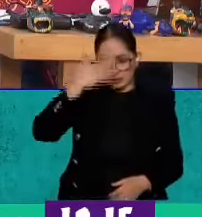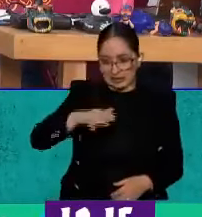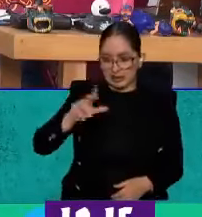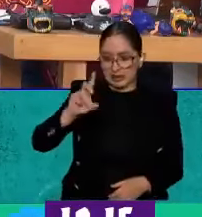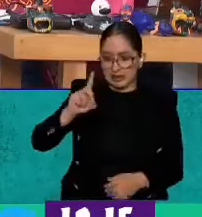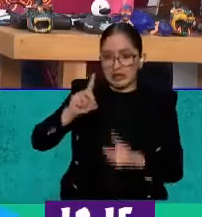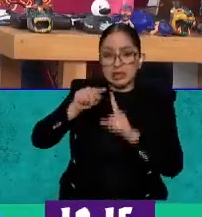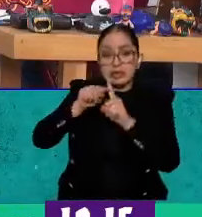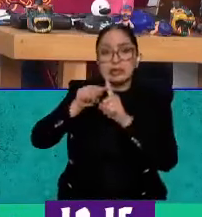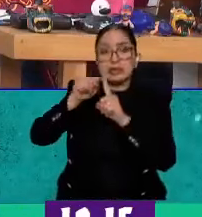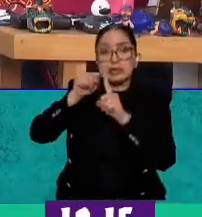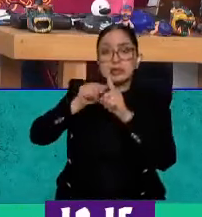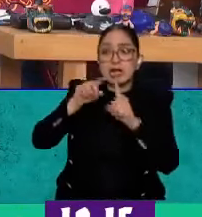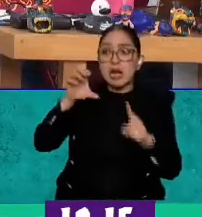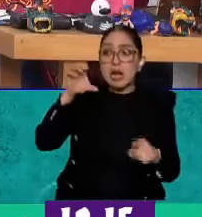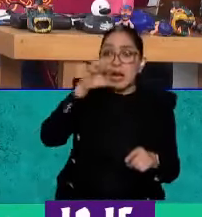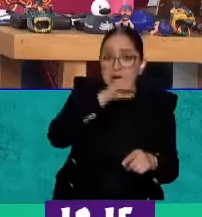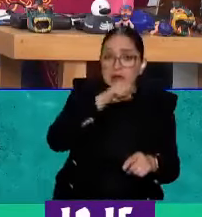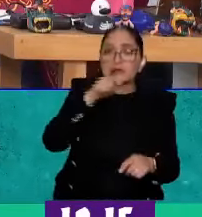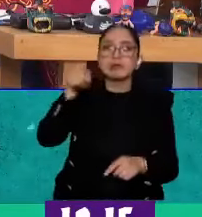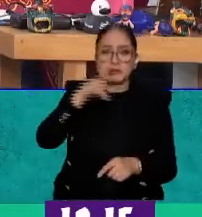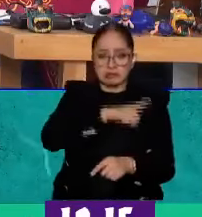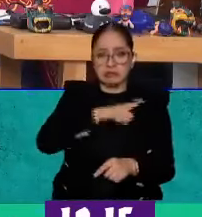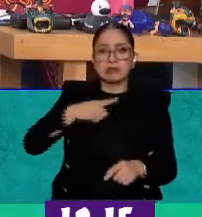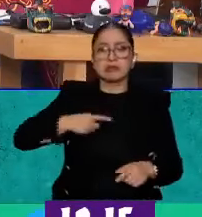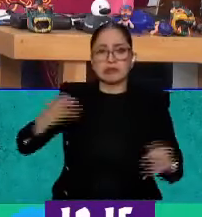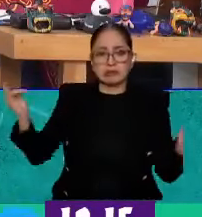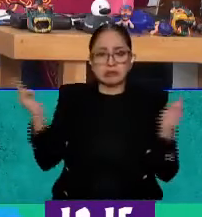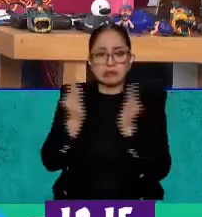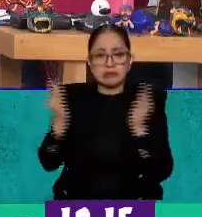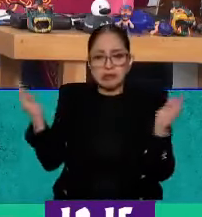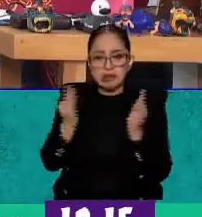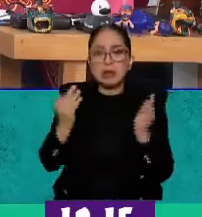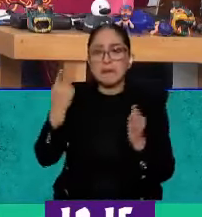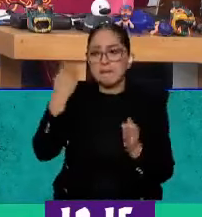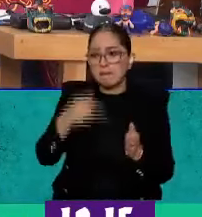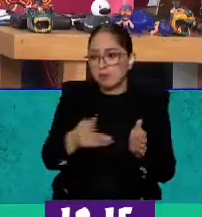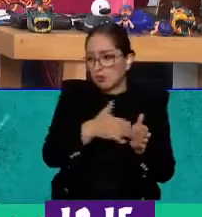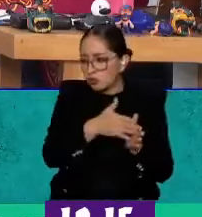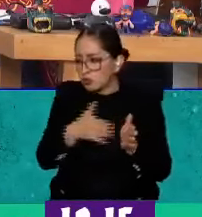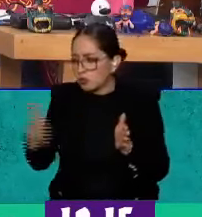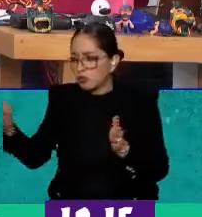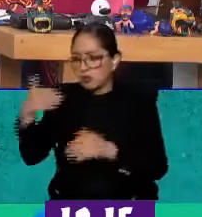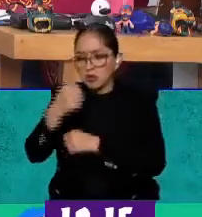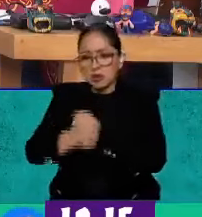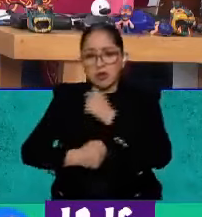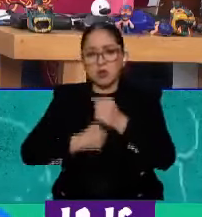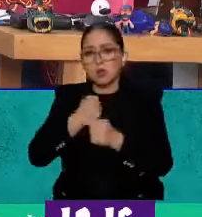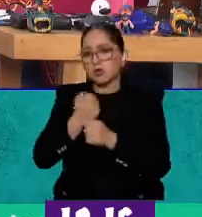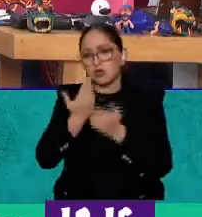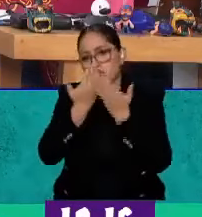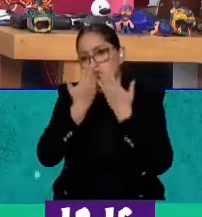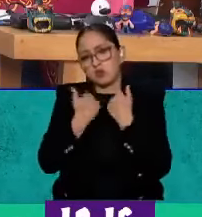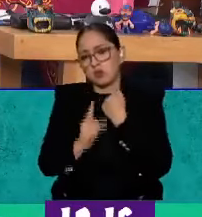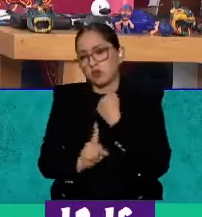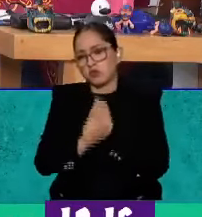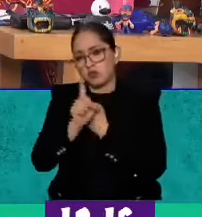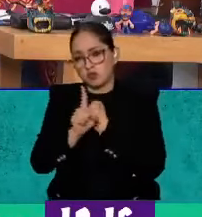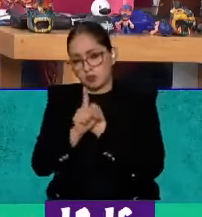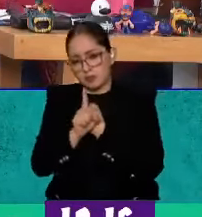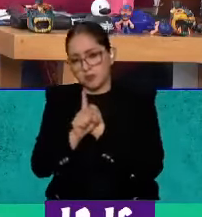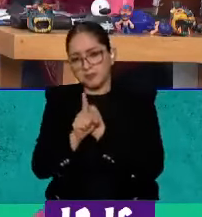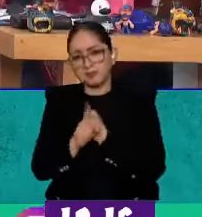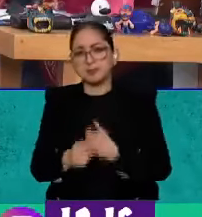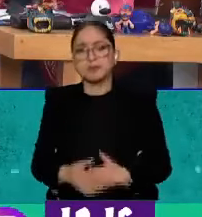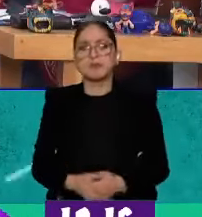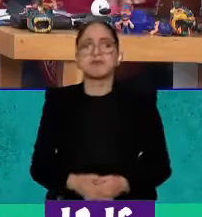sí van los huevos en el refrigerador. En otras épocas del año lo puedes tener sin refrigeración sin ningún problema, ¿va? En los huevos comerciales...